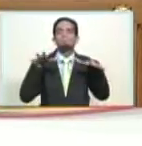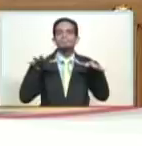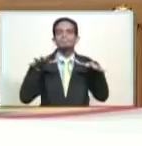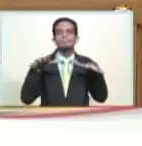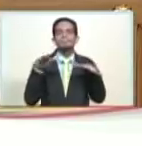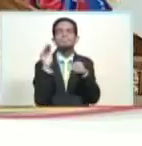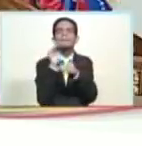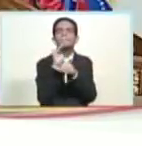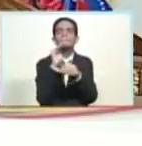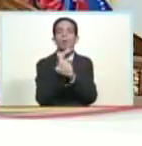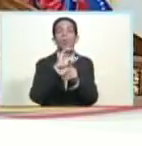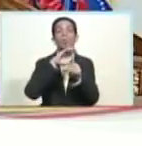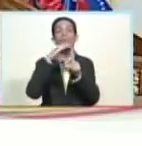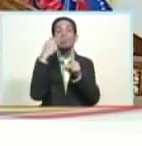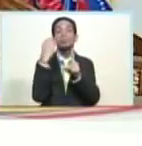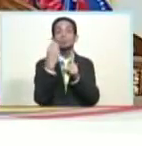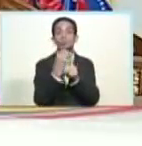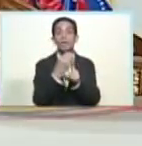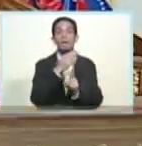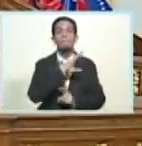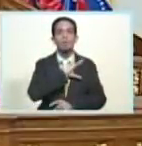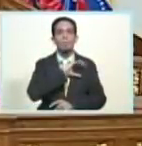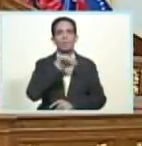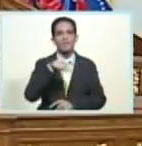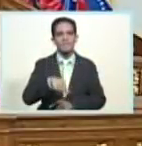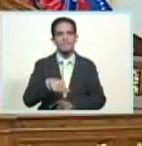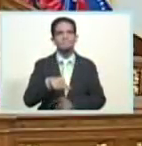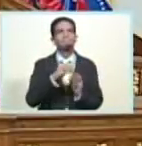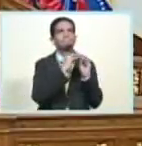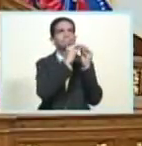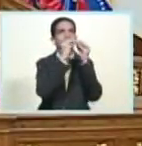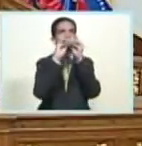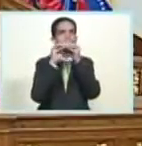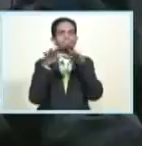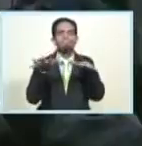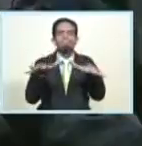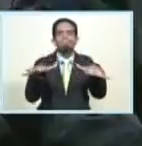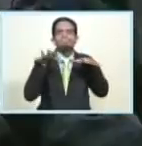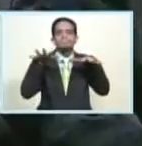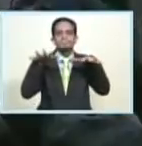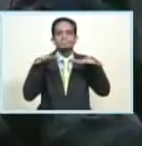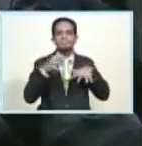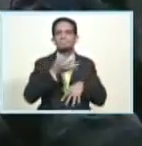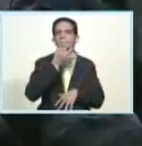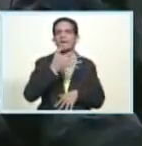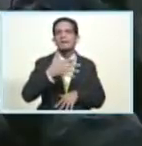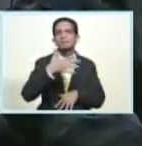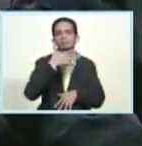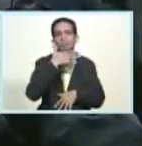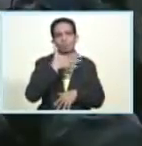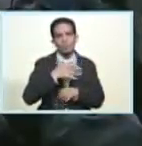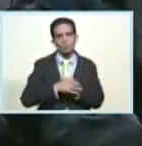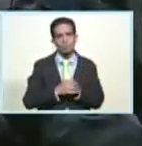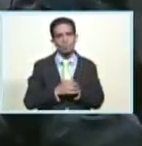nación, patrimonio arquitectónico, lo pusimos Pepito. Bello. Hay que ver cómo Ramos Aluc y